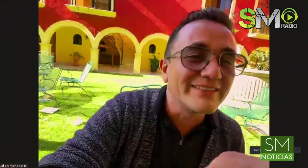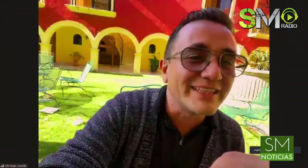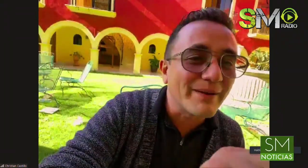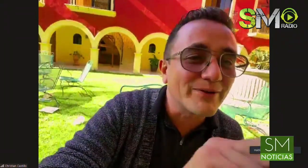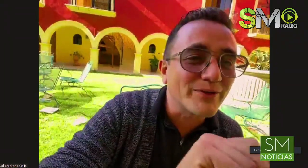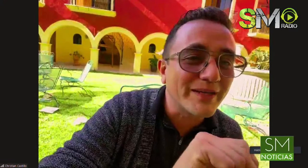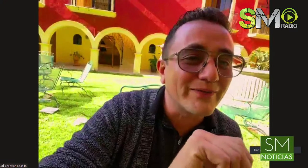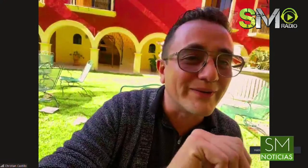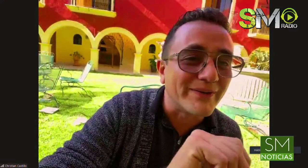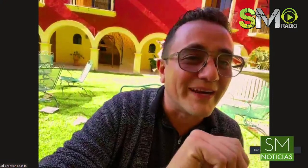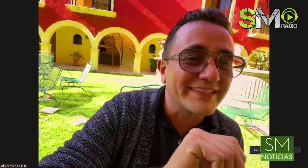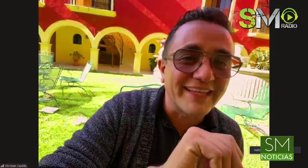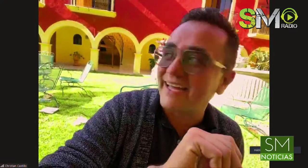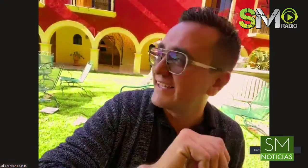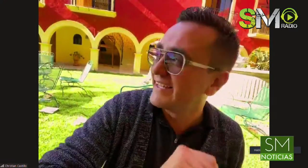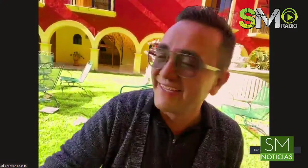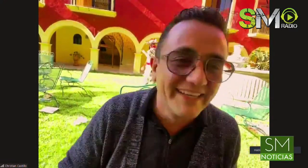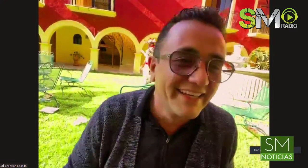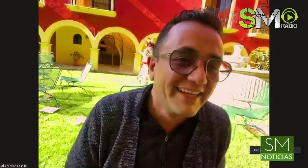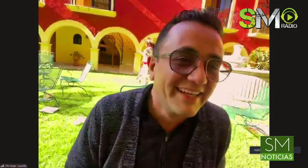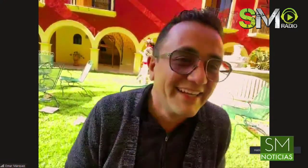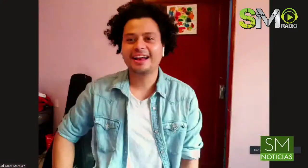Amigo, se te apagó tu micrófono. Ahí está.